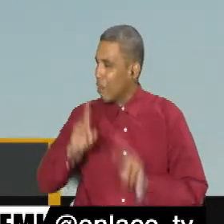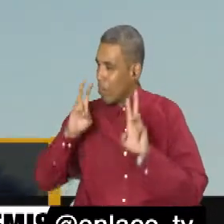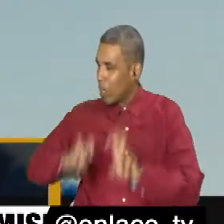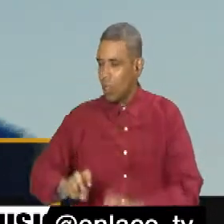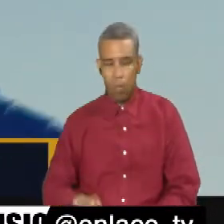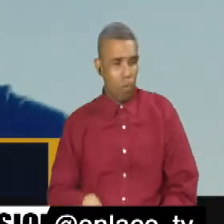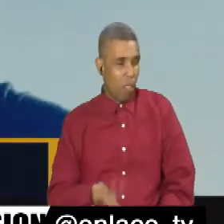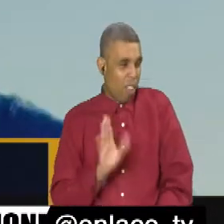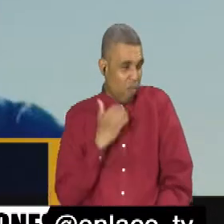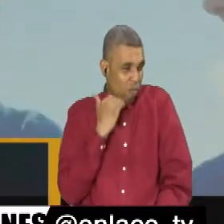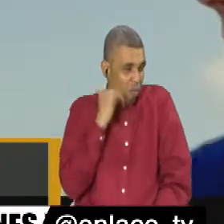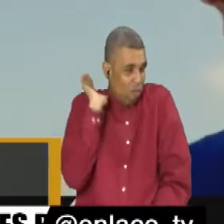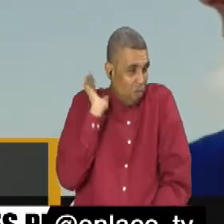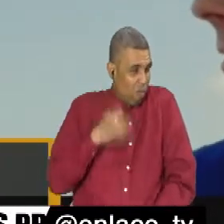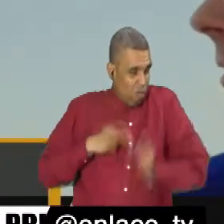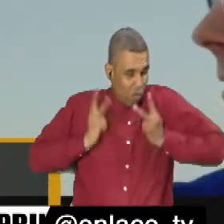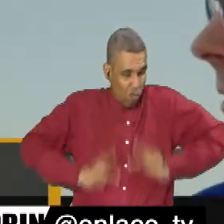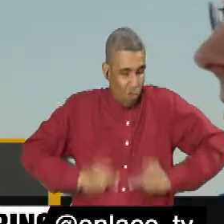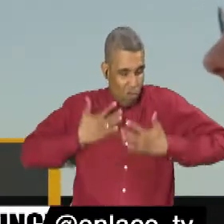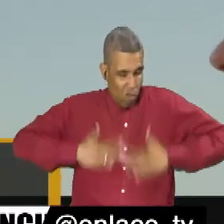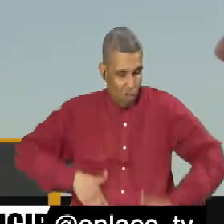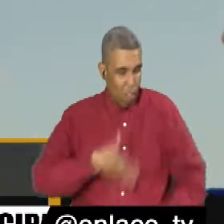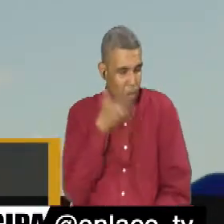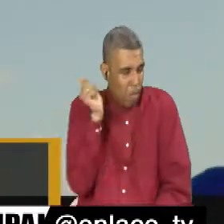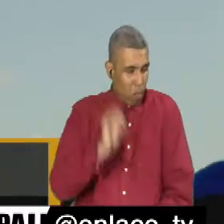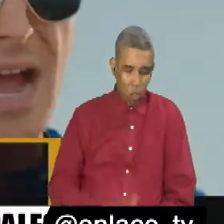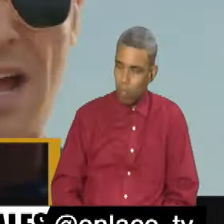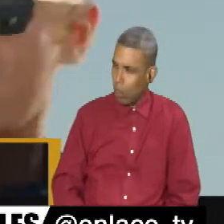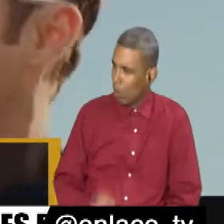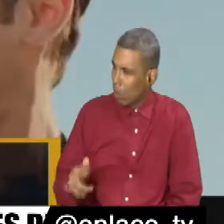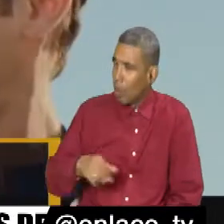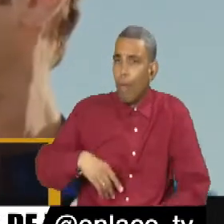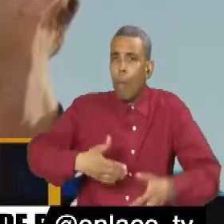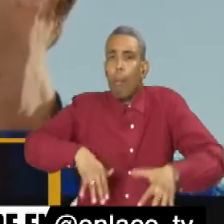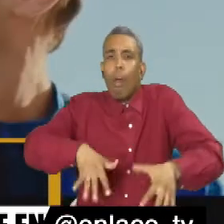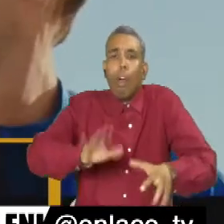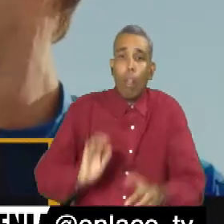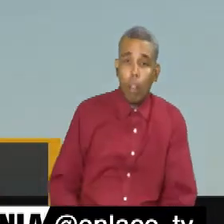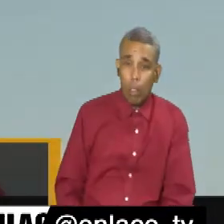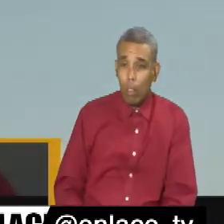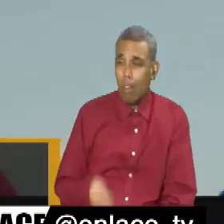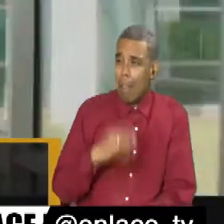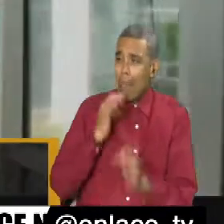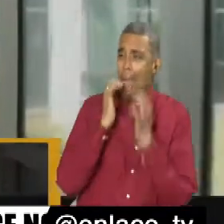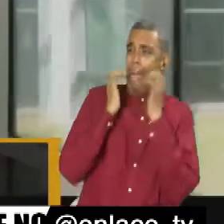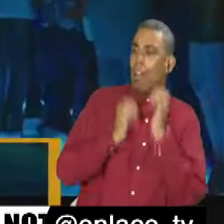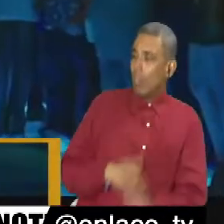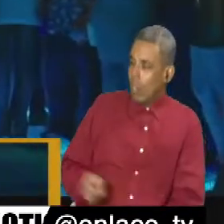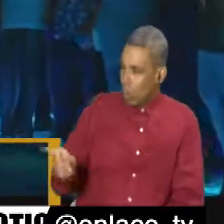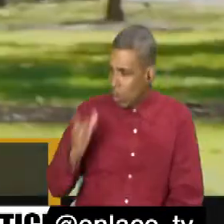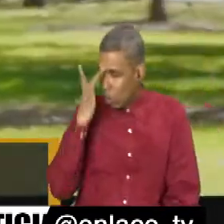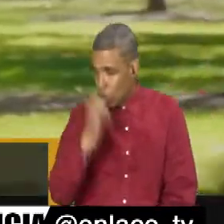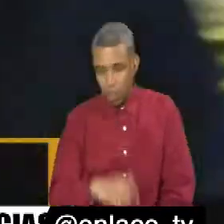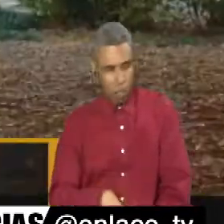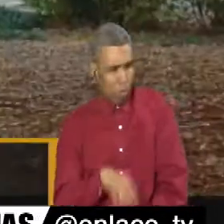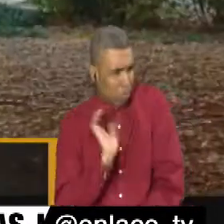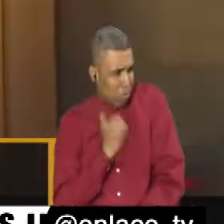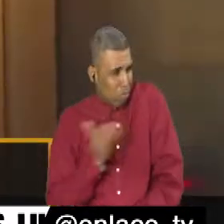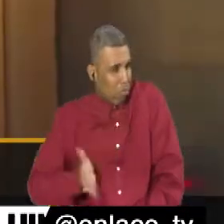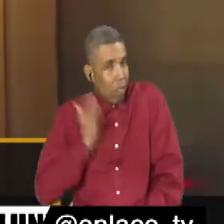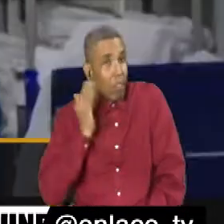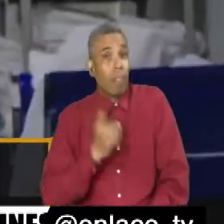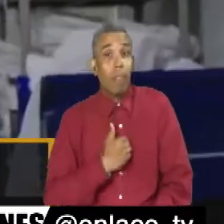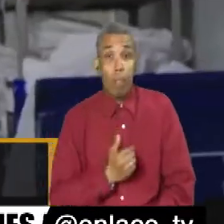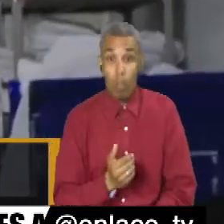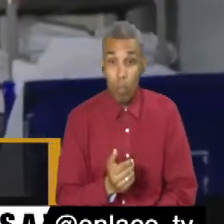dicen, hay que relajarnos. ¿Por qué tus pelotas suenan a niñas de 3 años? No lo sé, Mitch. Así hablan ellas. Guardianes de la Bahía, la podrá ver